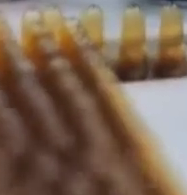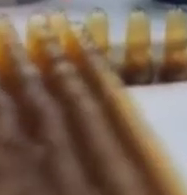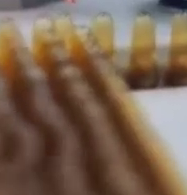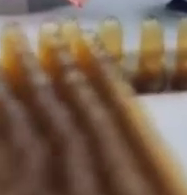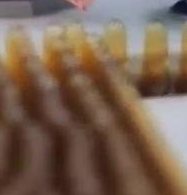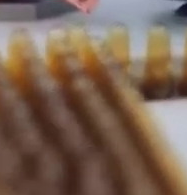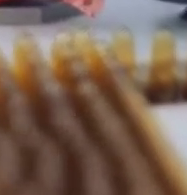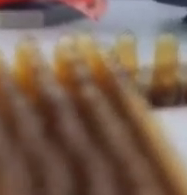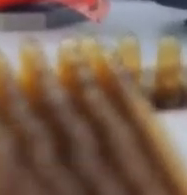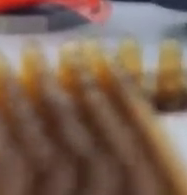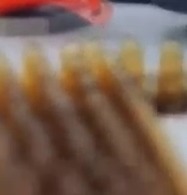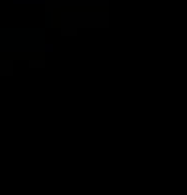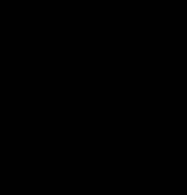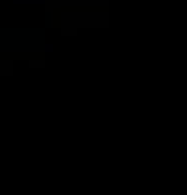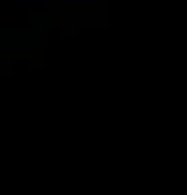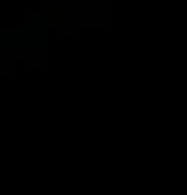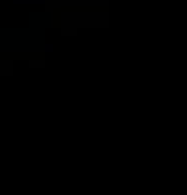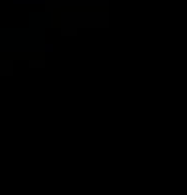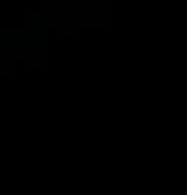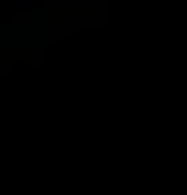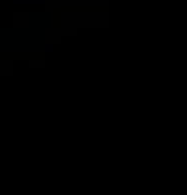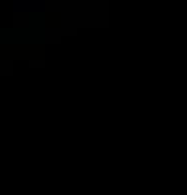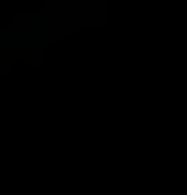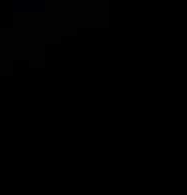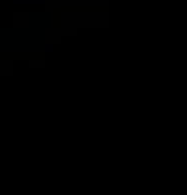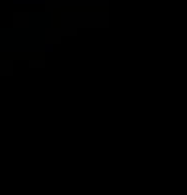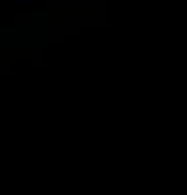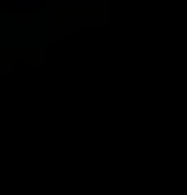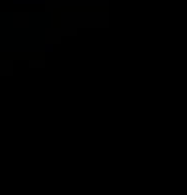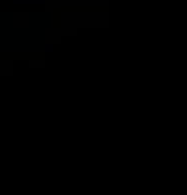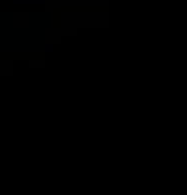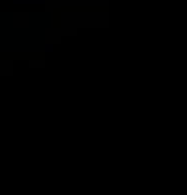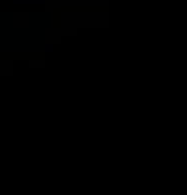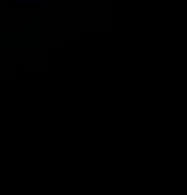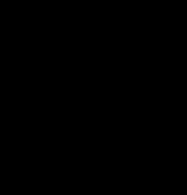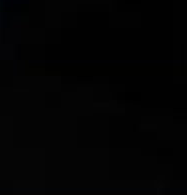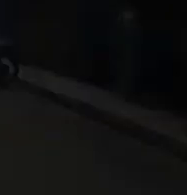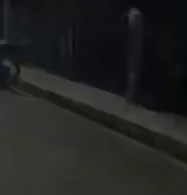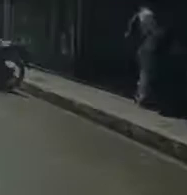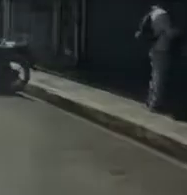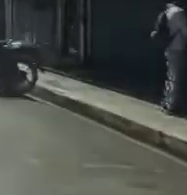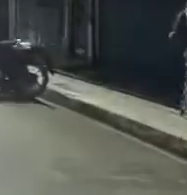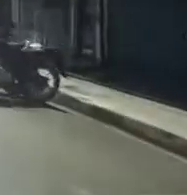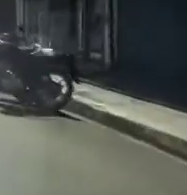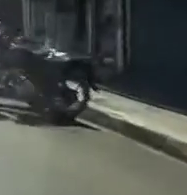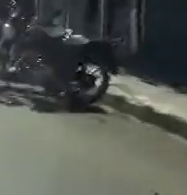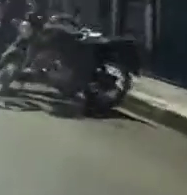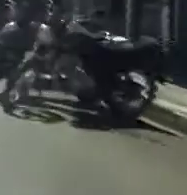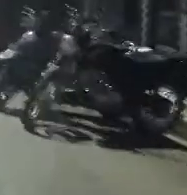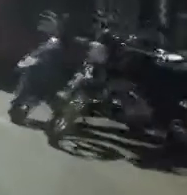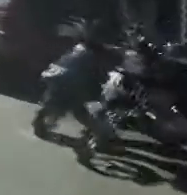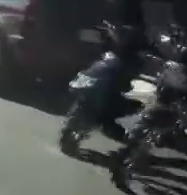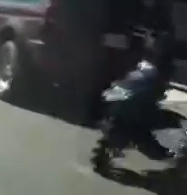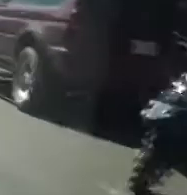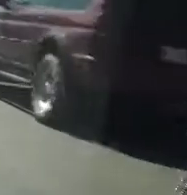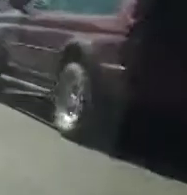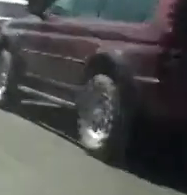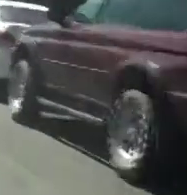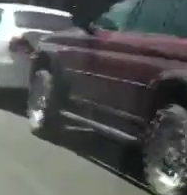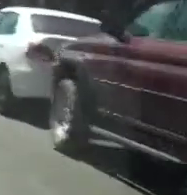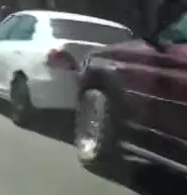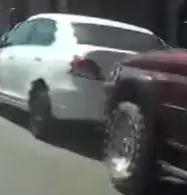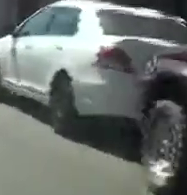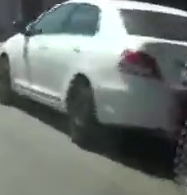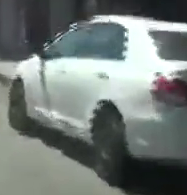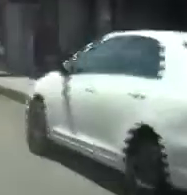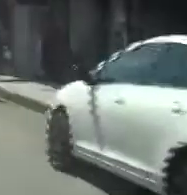un filtro bien cambiado, bien actualizado. Desde la semana anterior, algunas actividades comenzaron a caminar y con